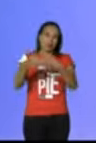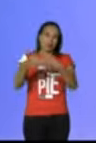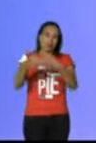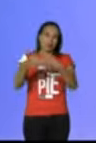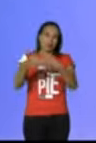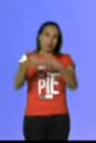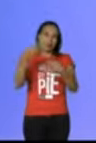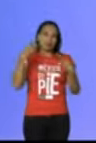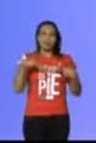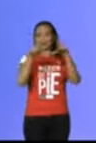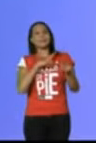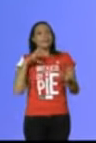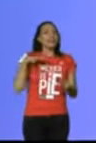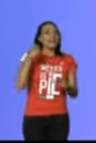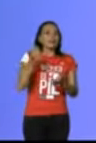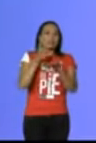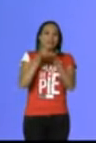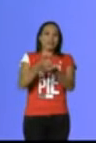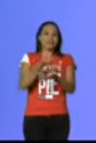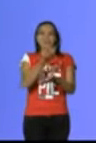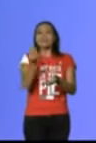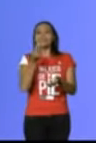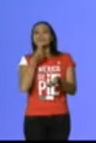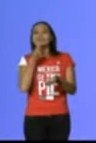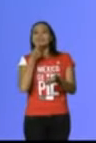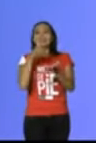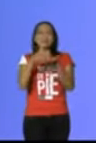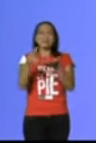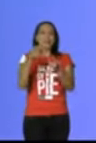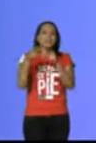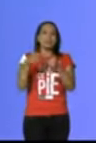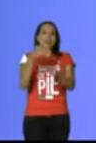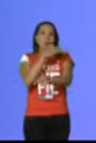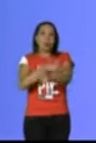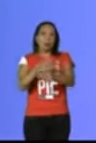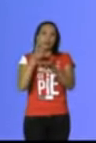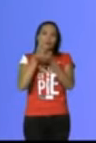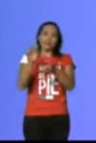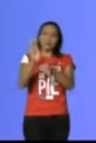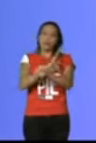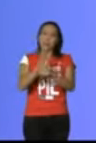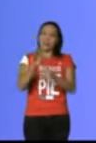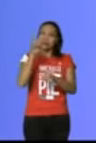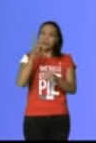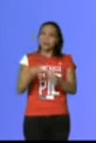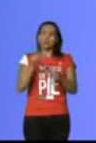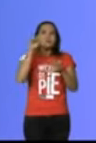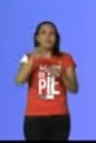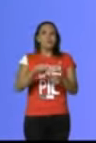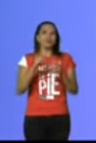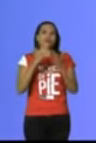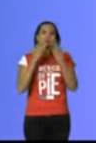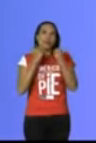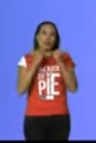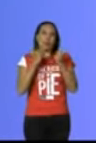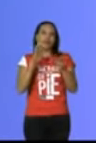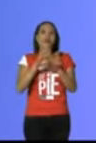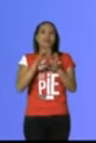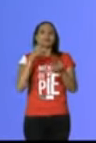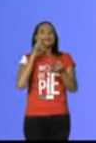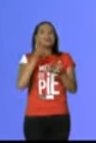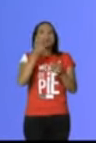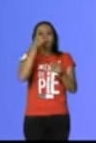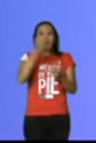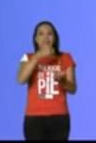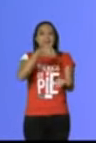mexicanos que estén para ayudar a miles de niños y familias que son beneficiadas. La verdad no está aquí. Esto es solo un evento de